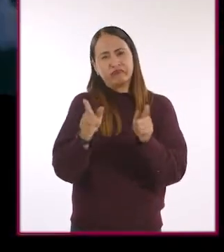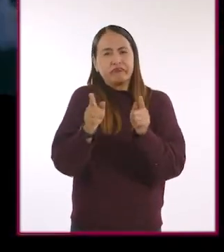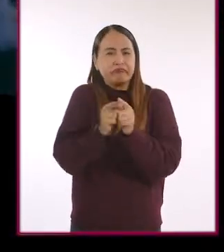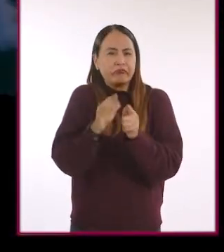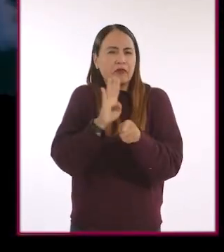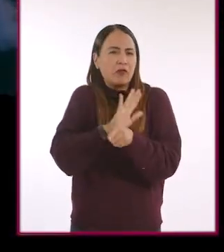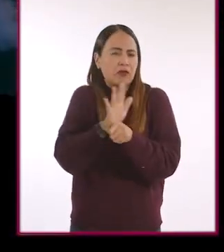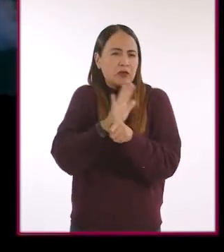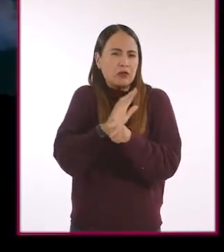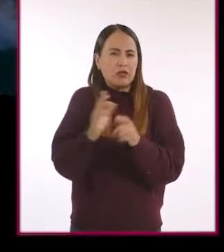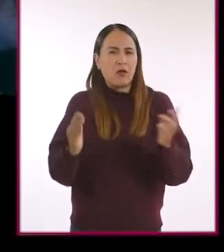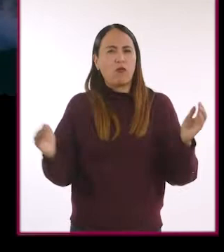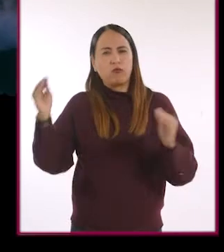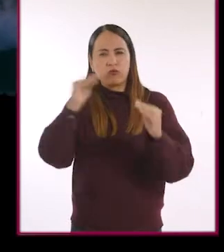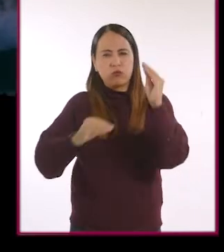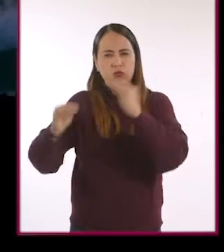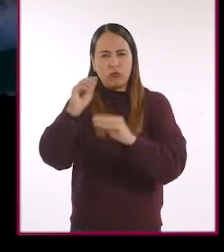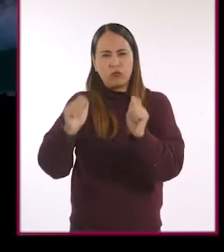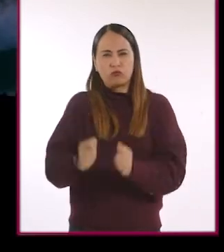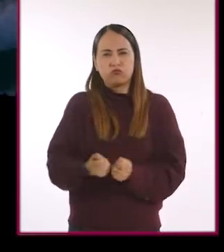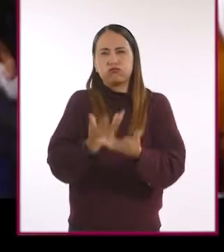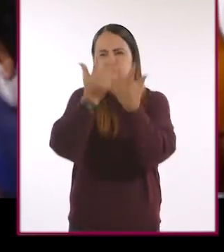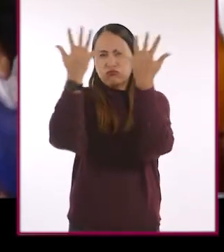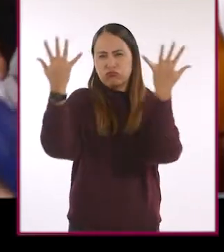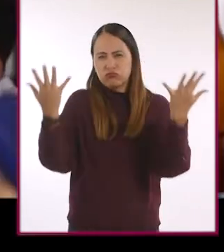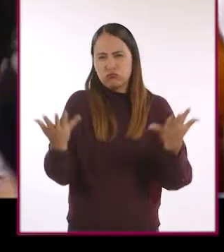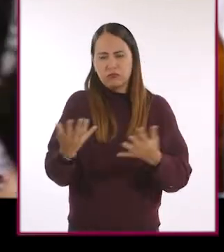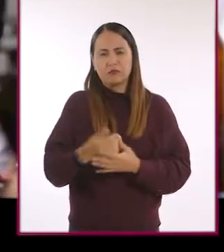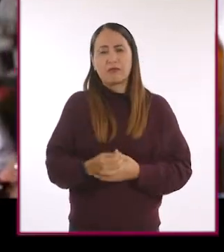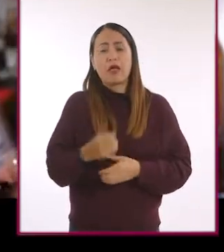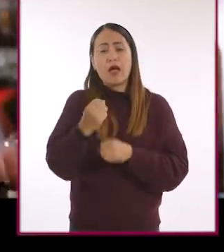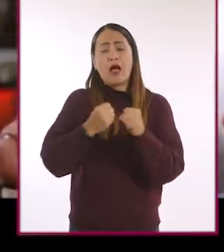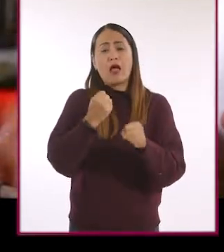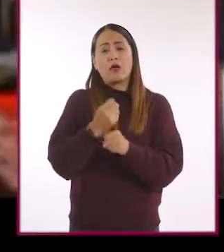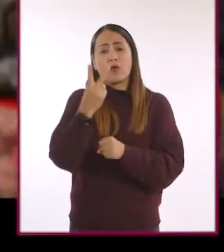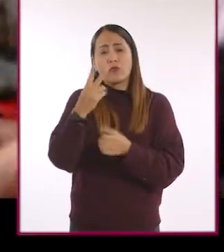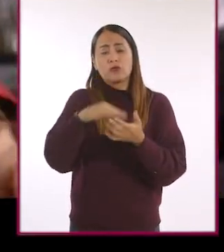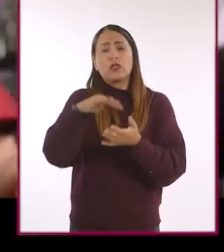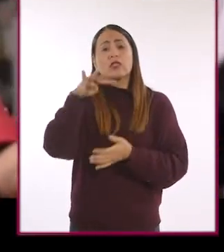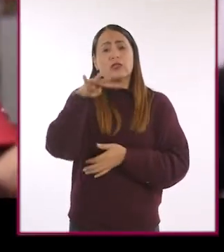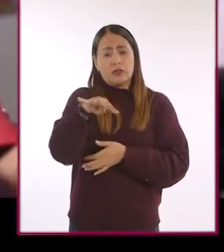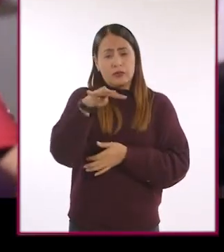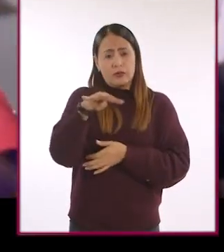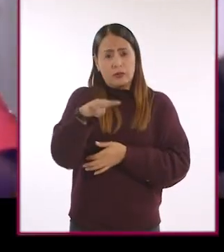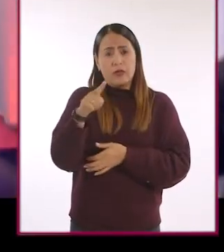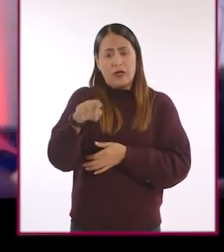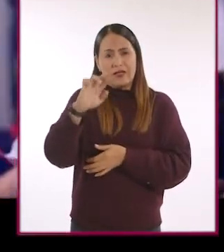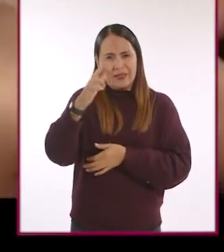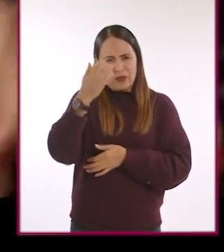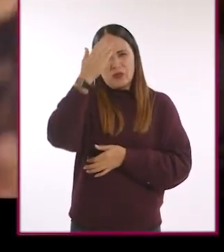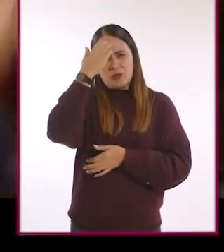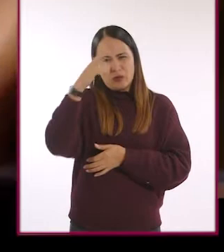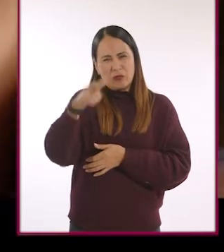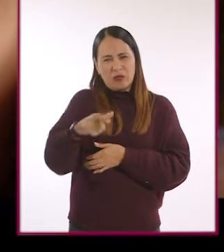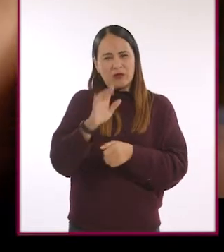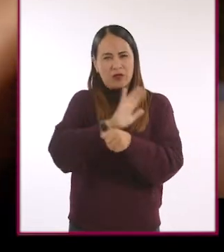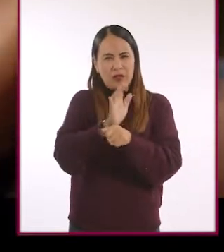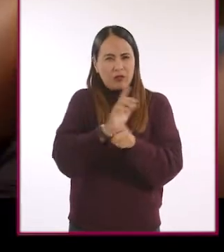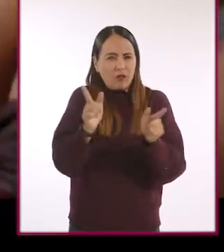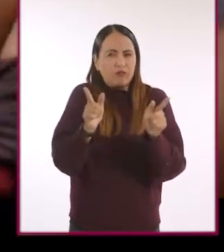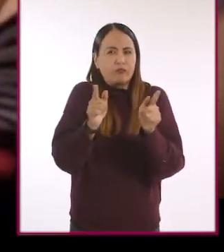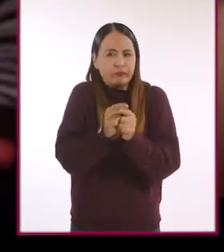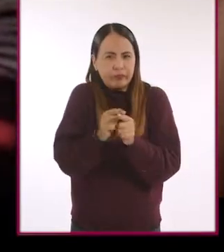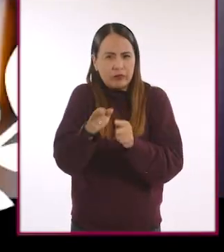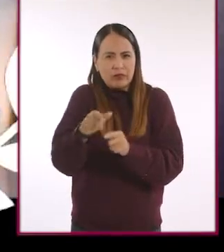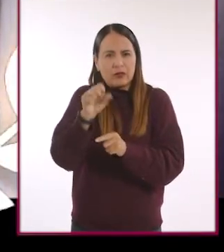fuegos de la creación, para pantalla IMAX. En el 2019 obtuvo reconocimiento por el documental Silver Remy